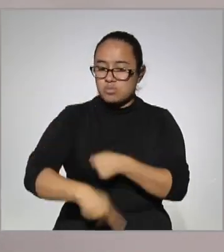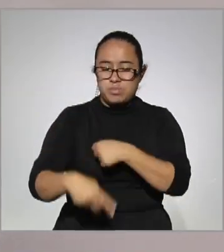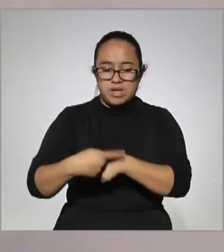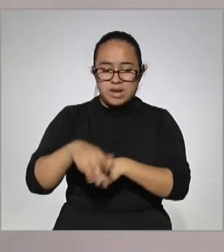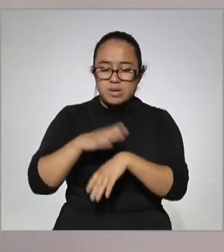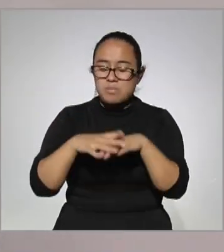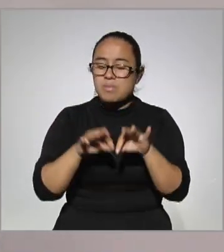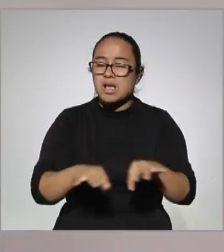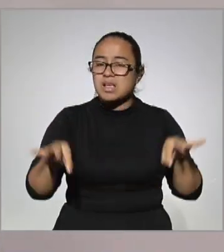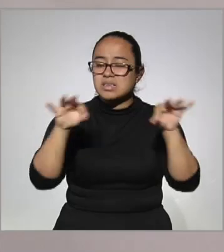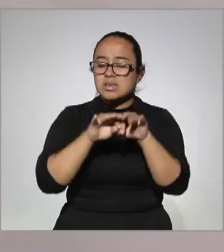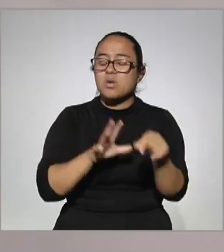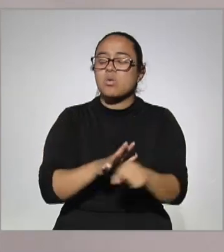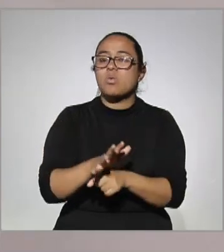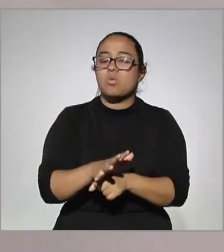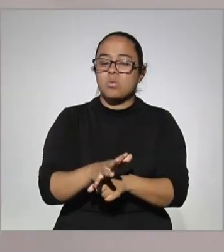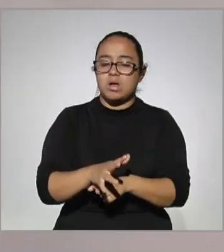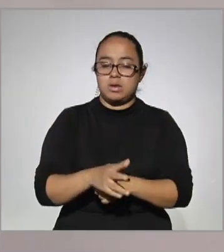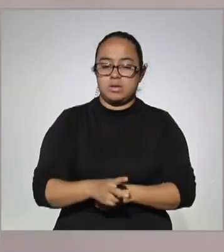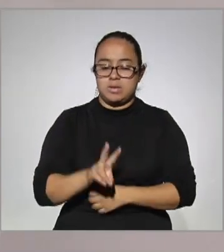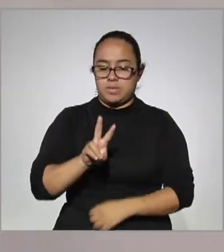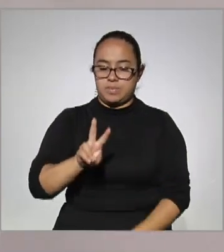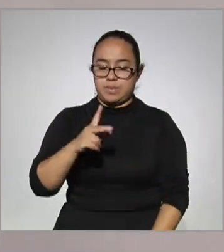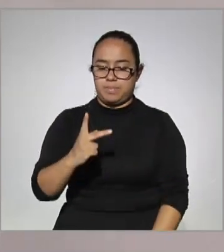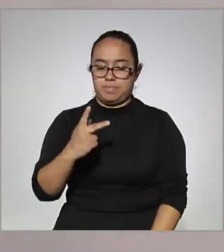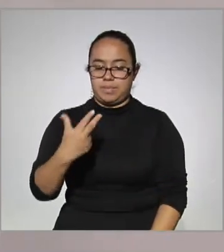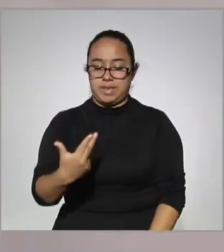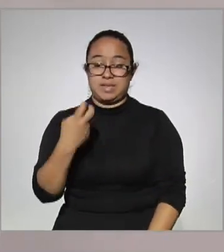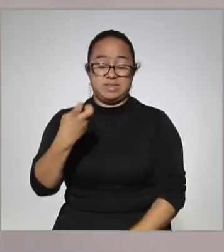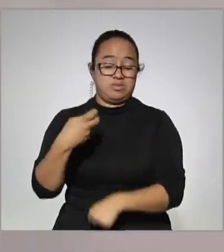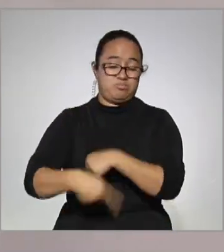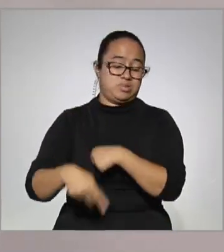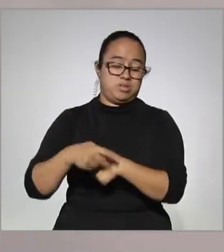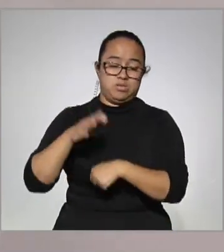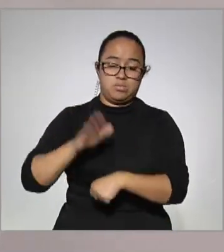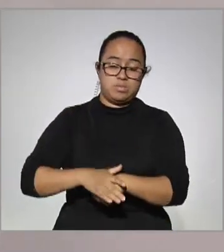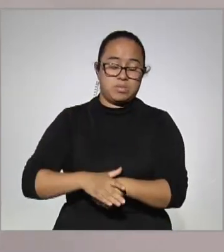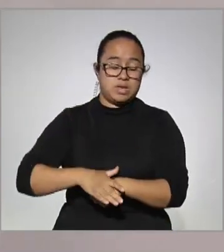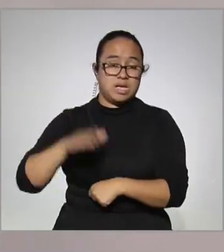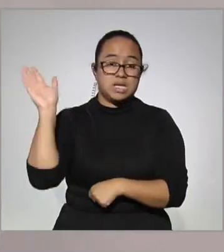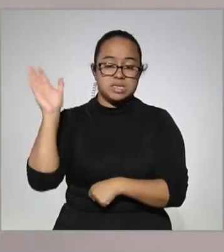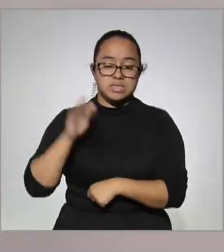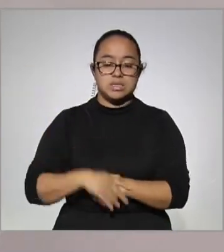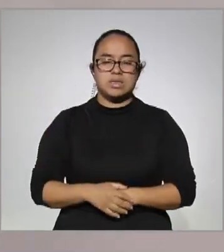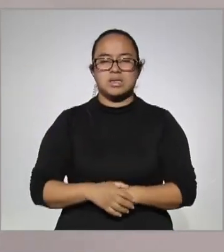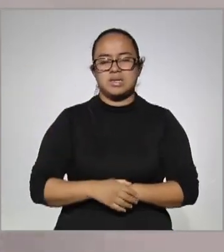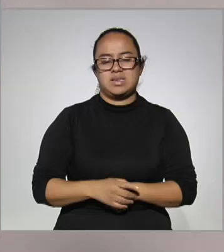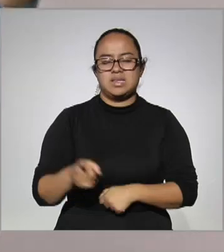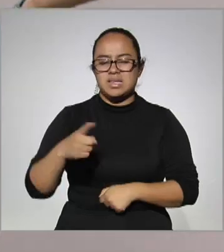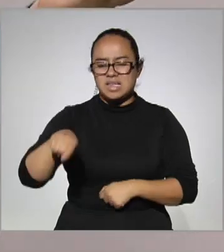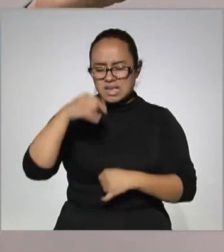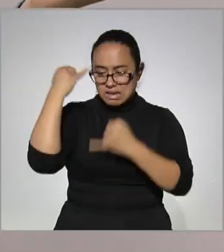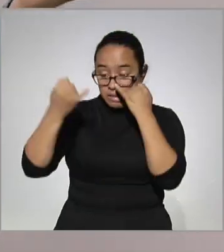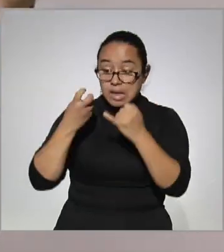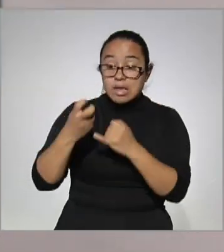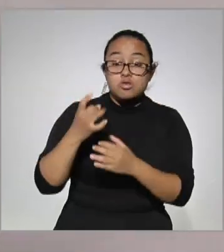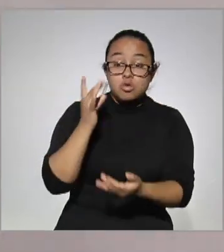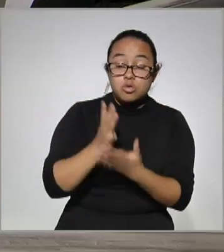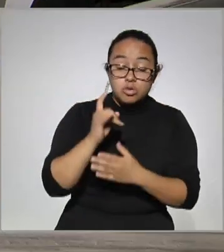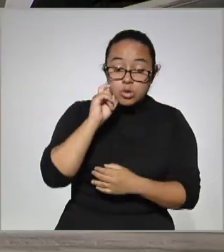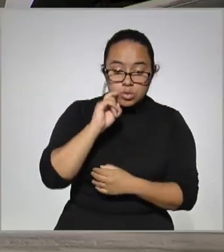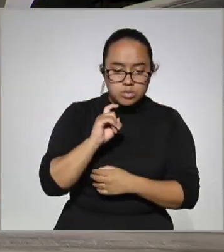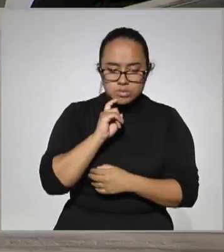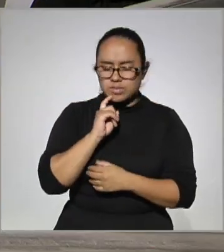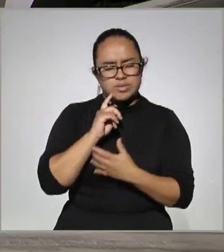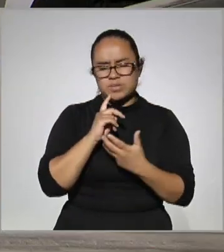más importante que hay, es el virus del papiloma humano, que prácticamente quitemos del tabú sexual, como dijimos